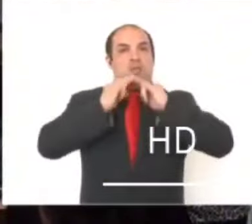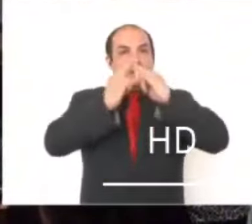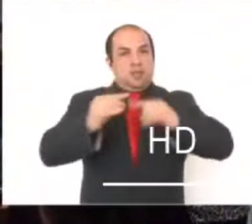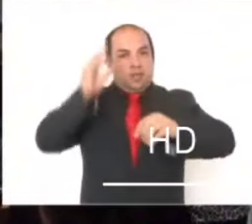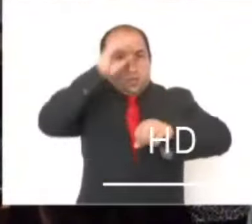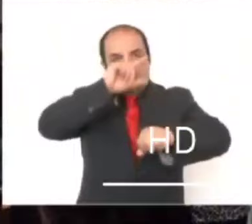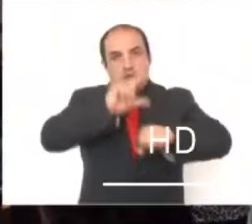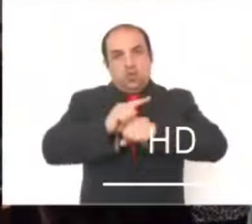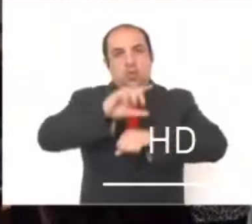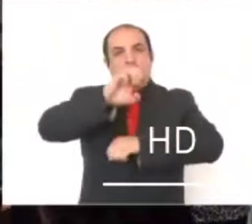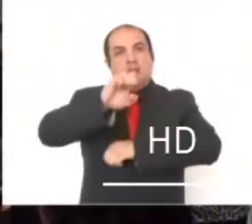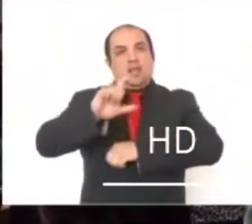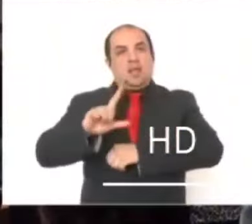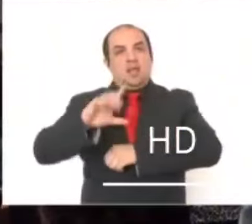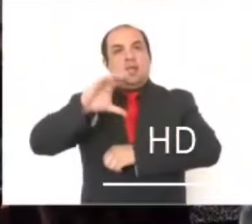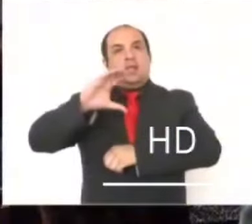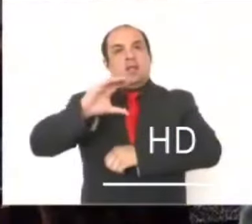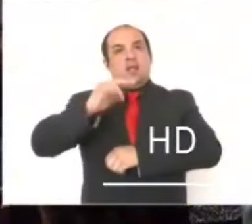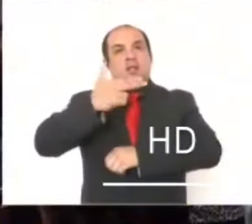Santiago Victoriano.